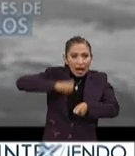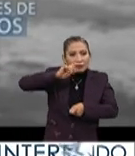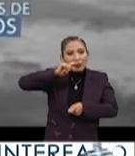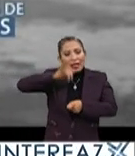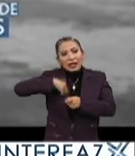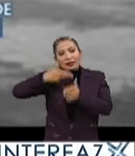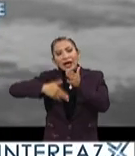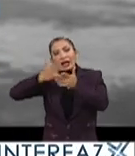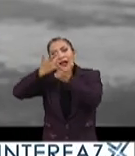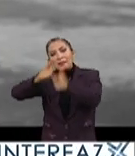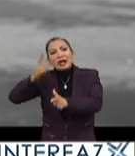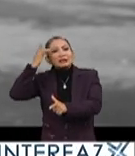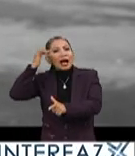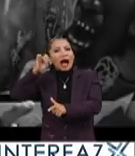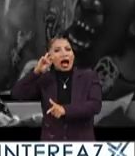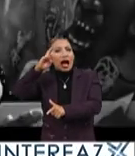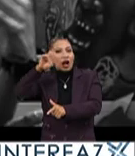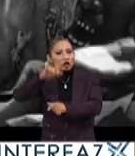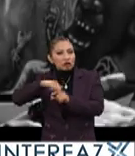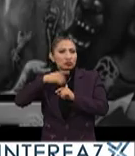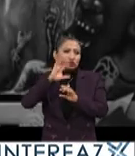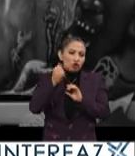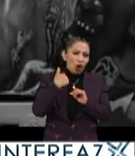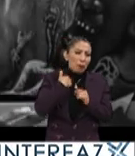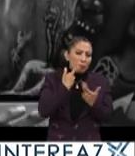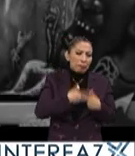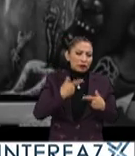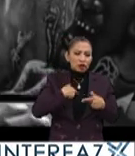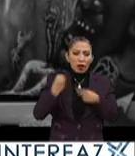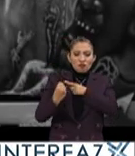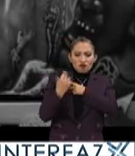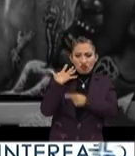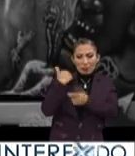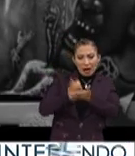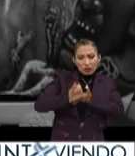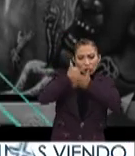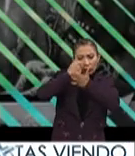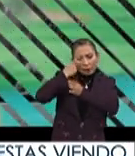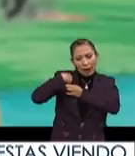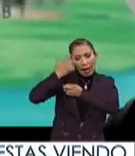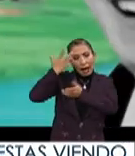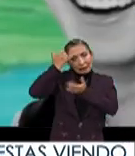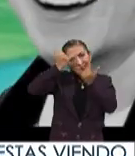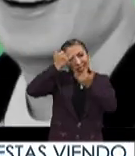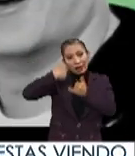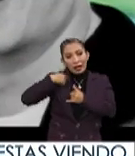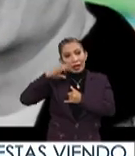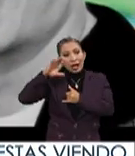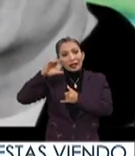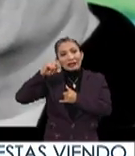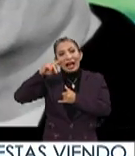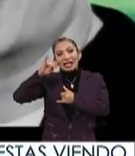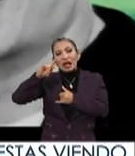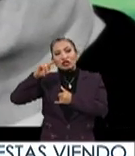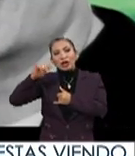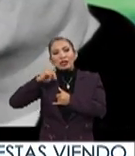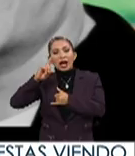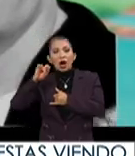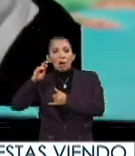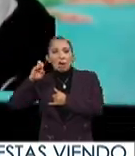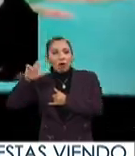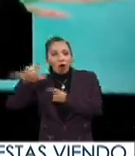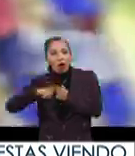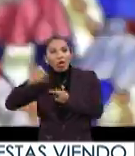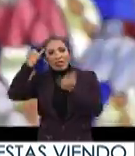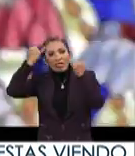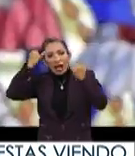los Talleres Libres de San Carlos. Artistas o personas que me influyeron para crear, pues en primera instancia está Akira Toriyama de Dragon Ball,